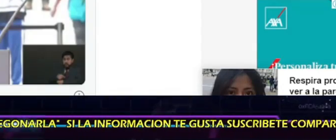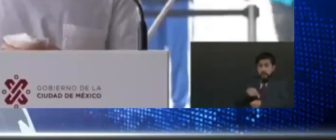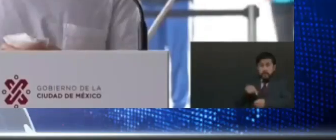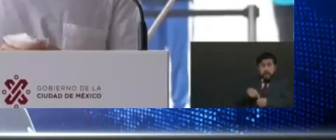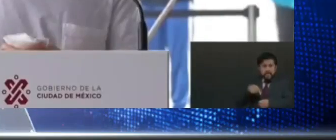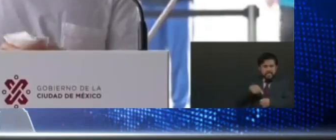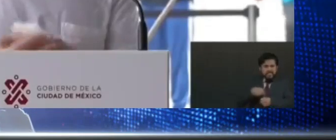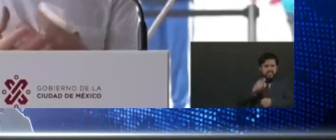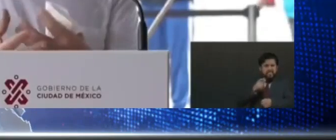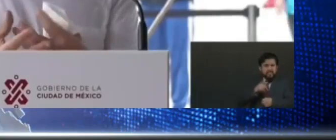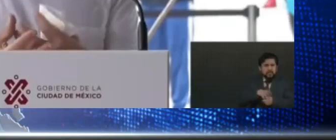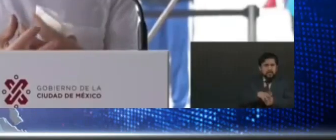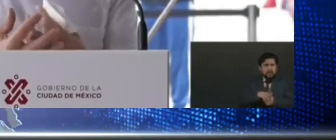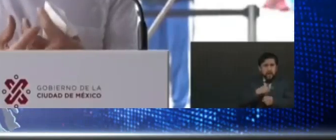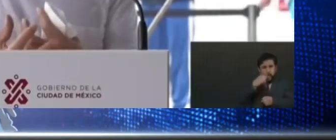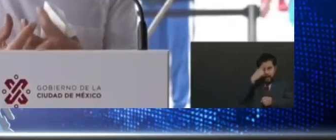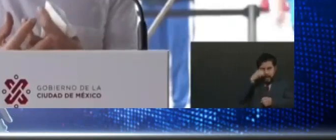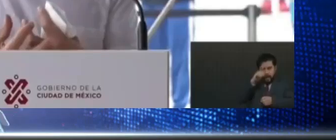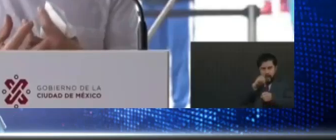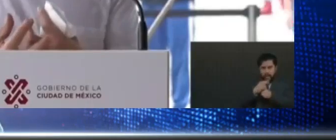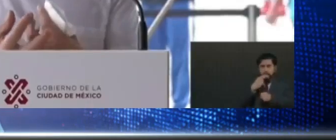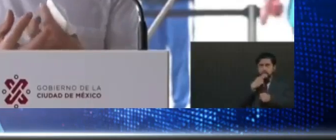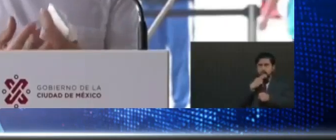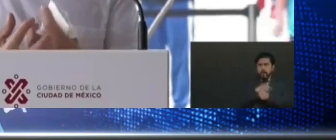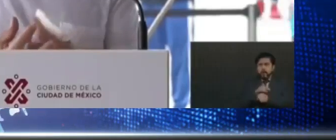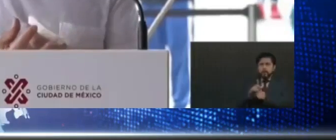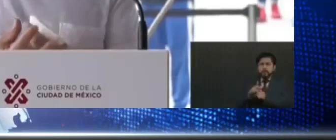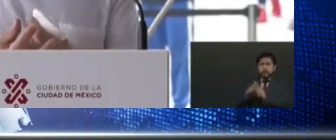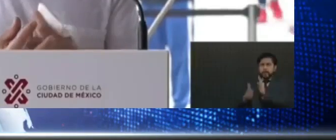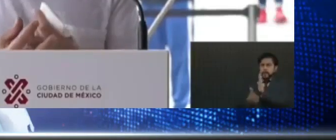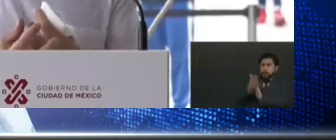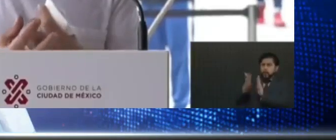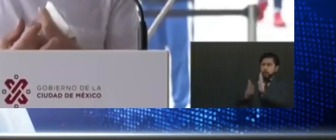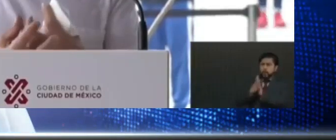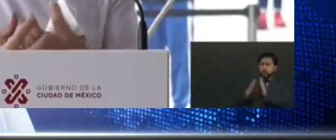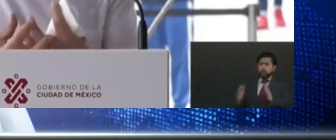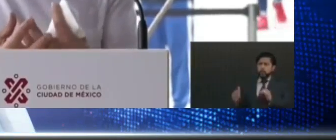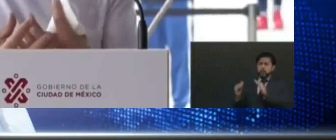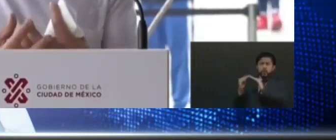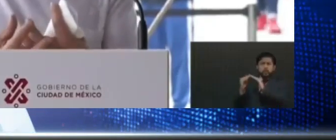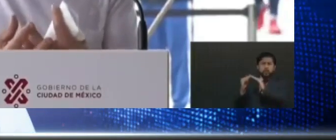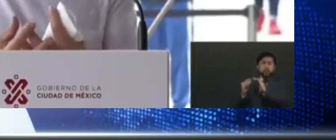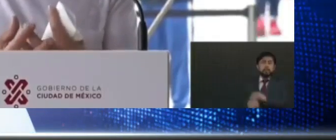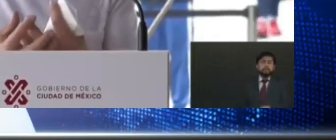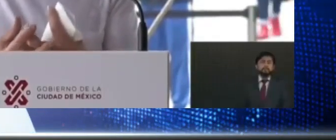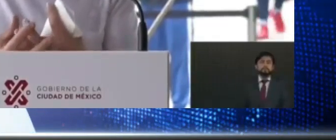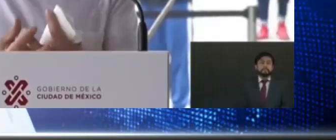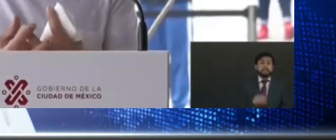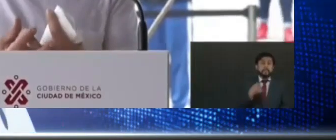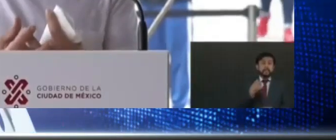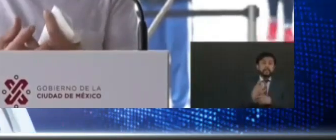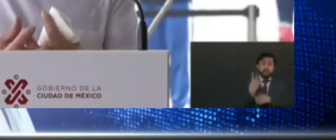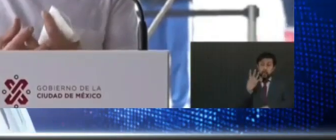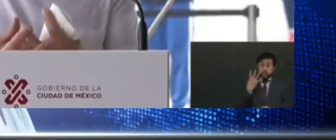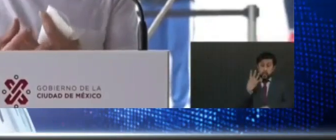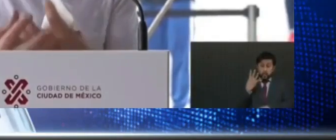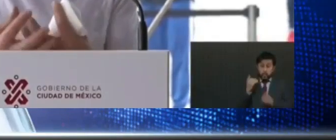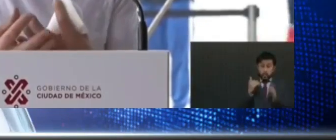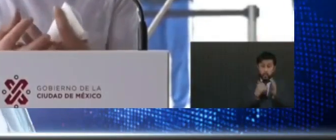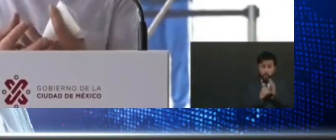pregoneros. Que es algo que desde hace más de 4.000 años hemos estado